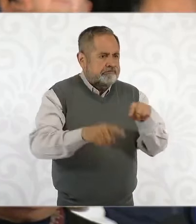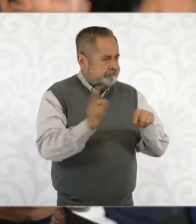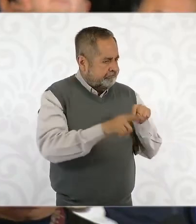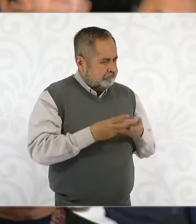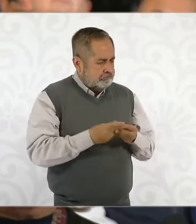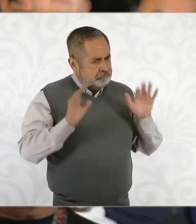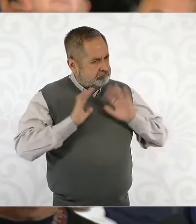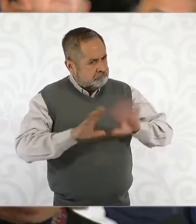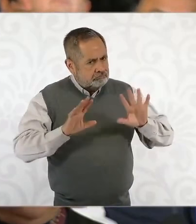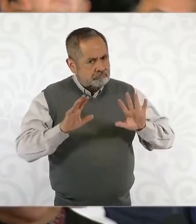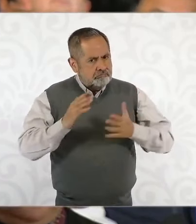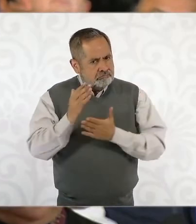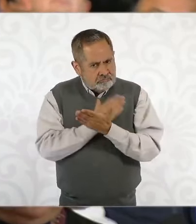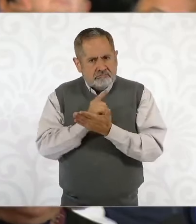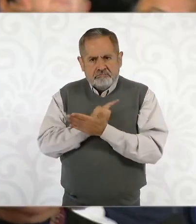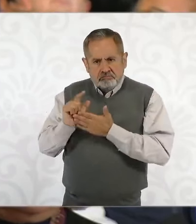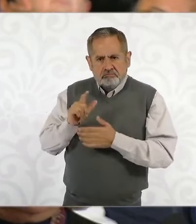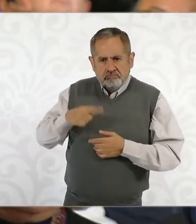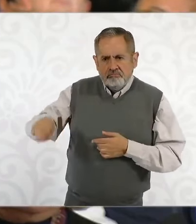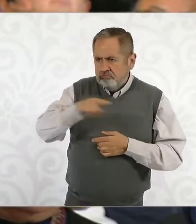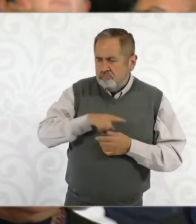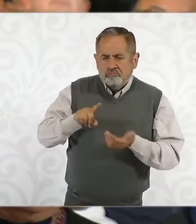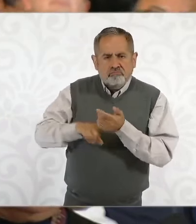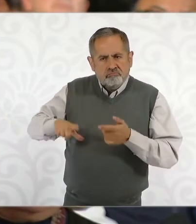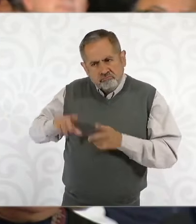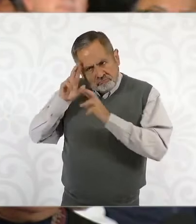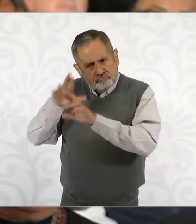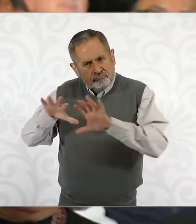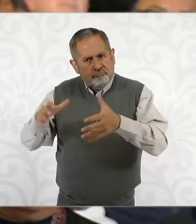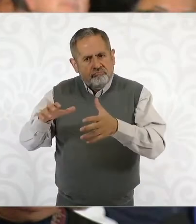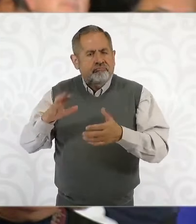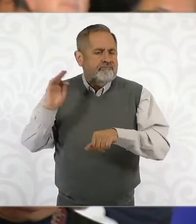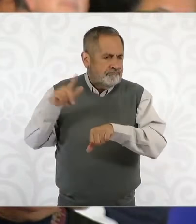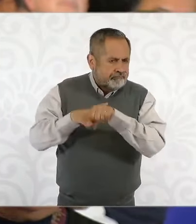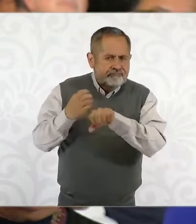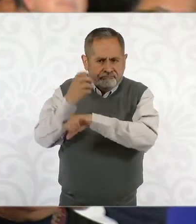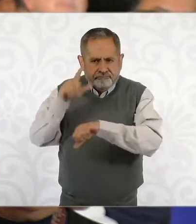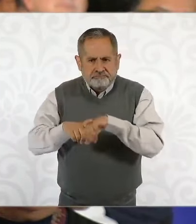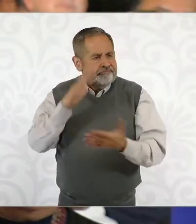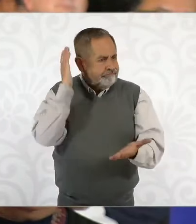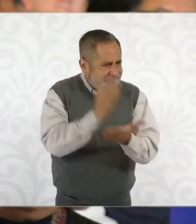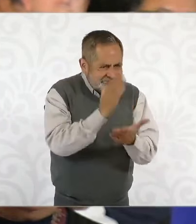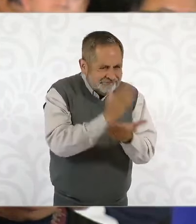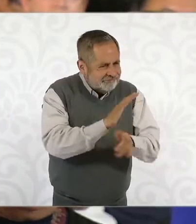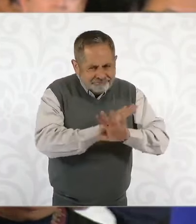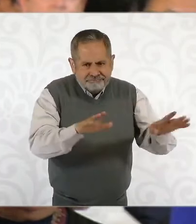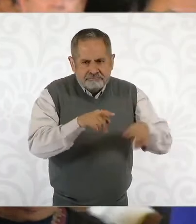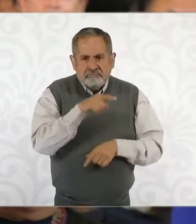redes de extorsión y corrupción al interior de las instituciones de los gobiernos estatales y el federal, para detener las extorsiones que